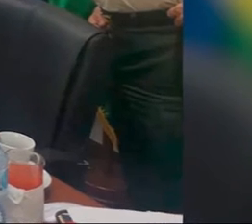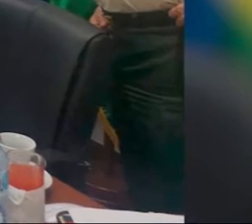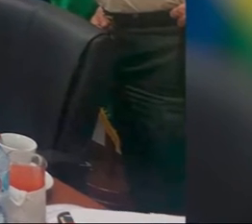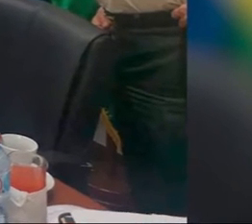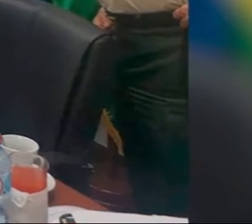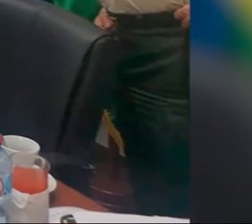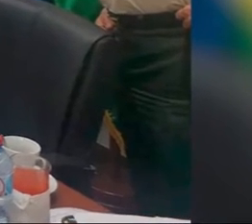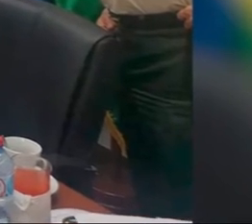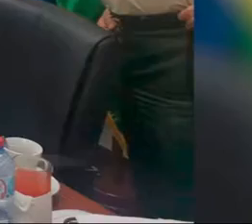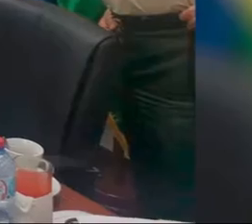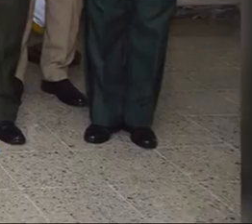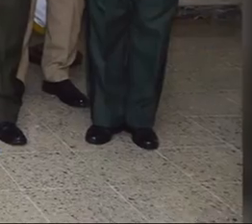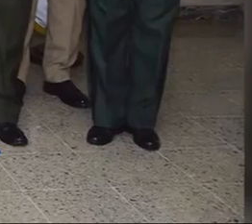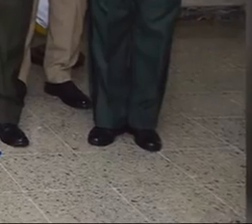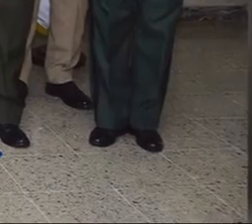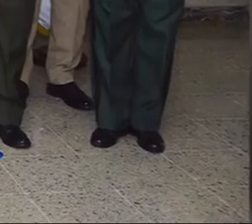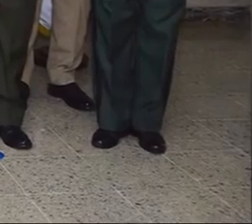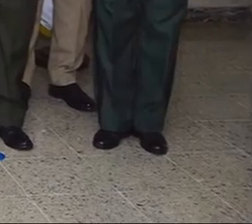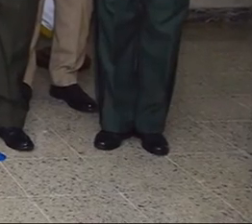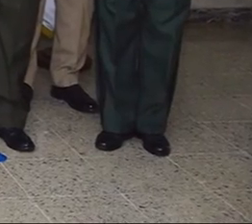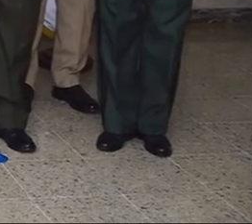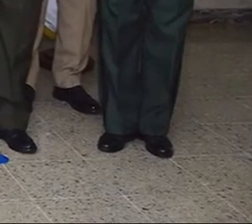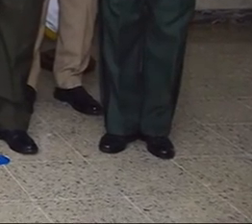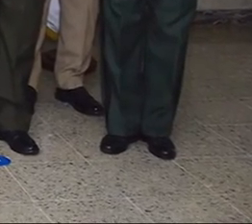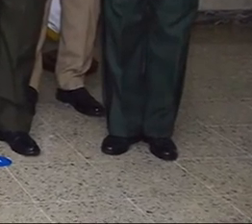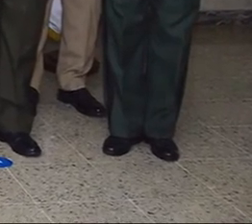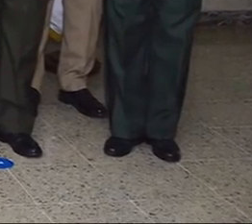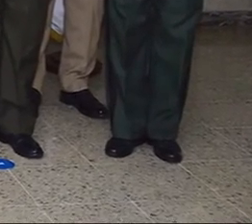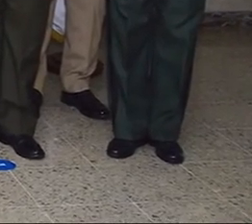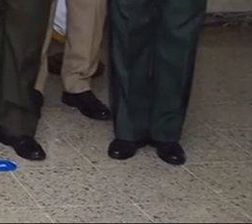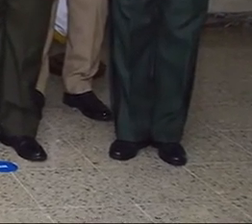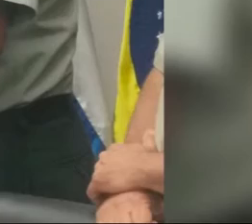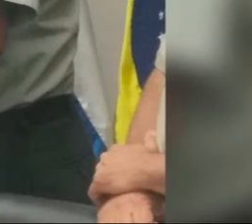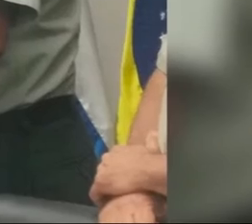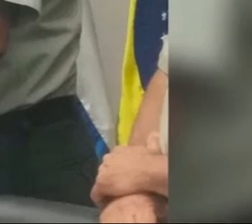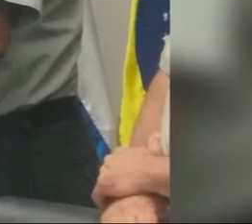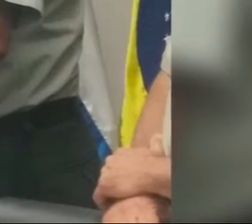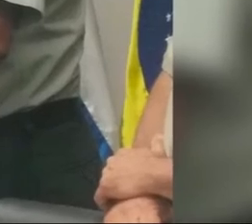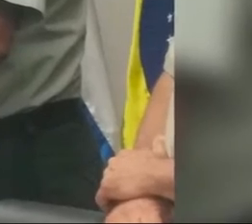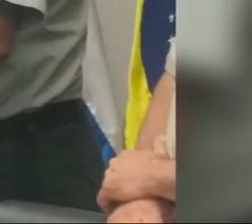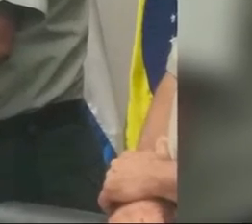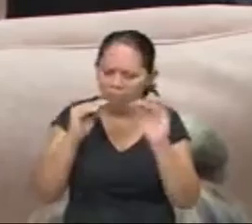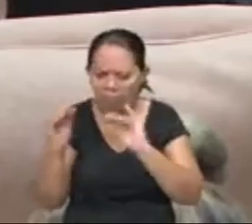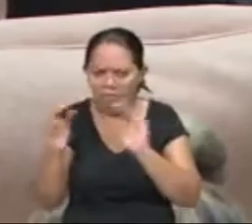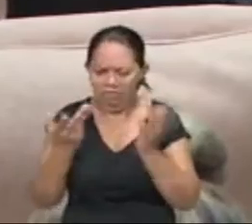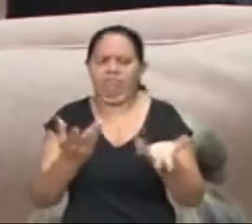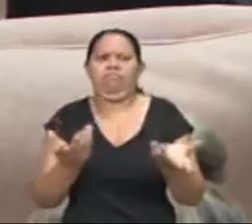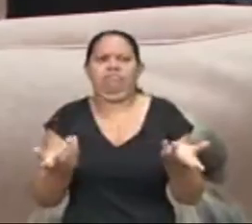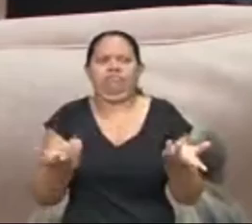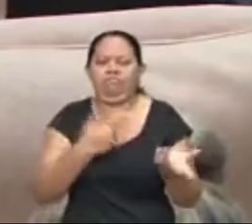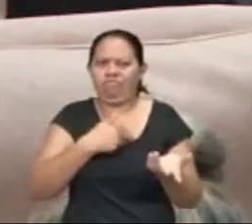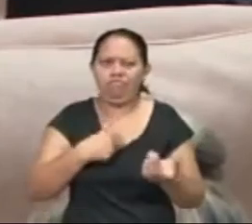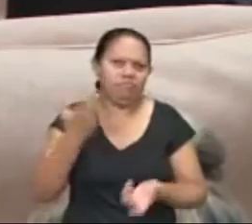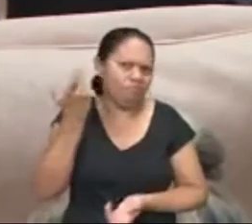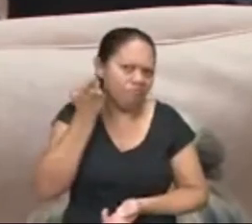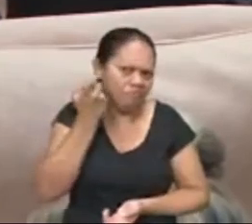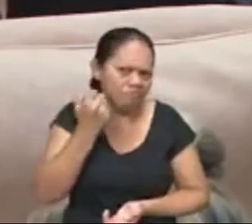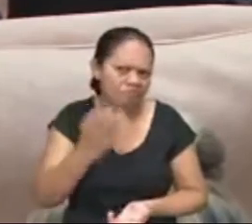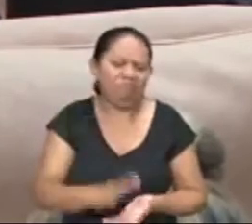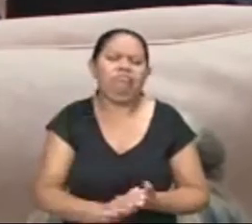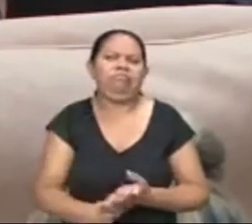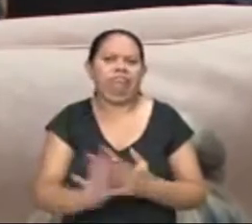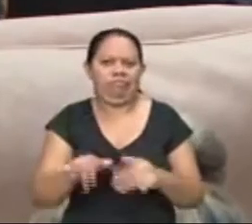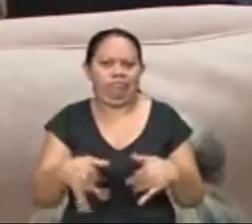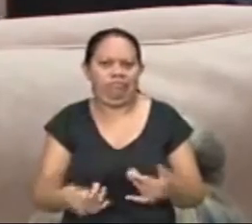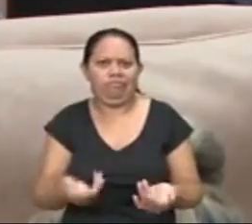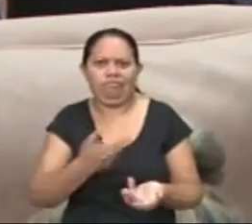escuchado ahí en los medios chachalacas, en medios donde